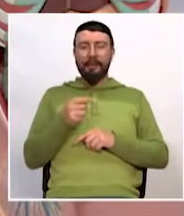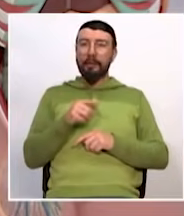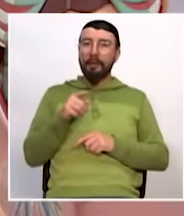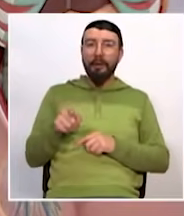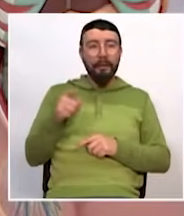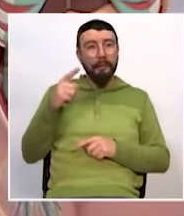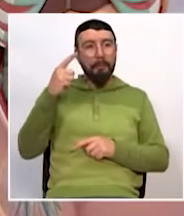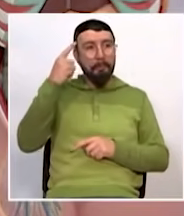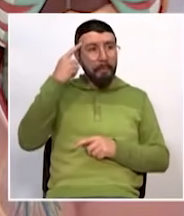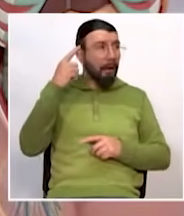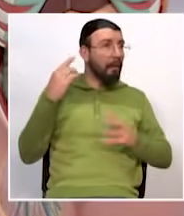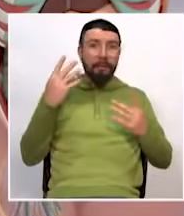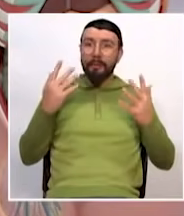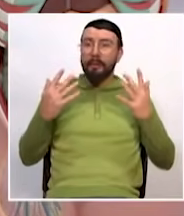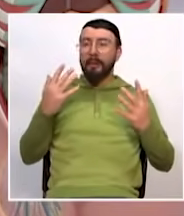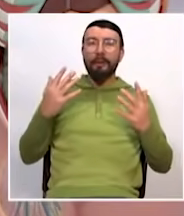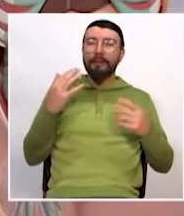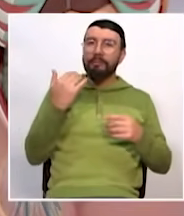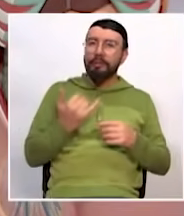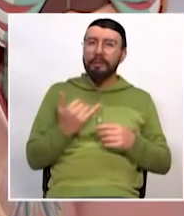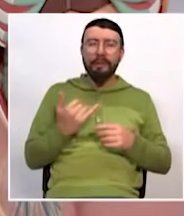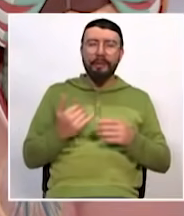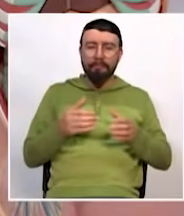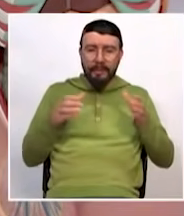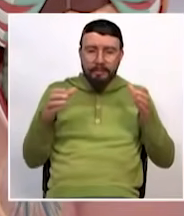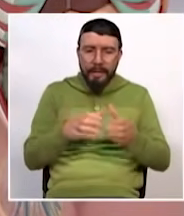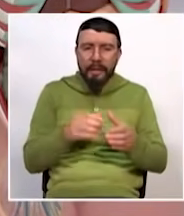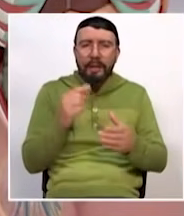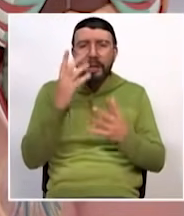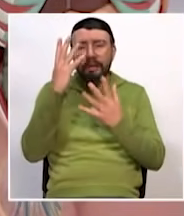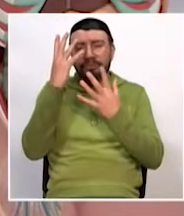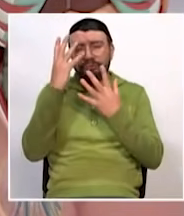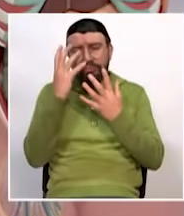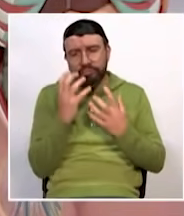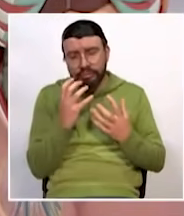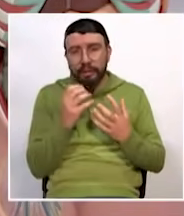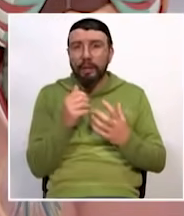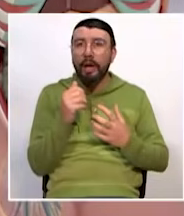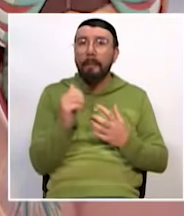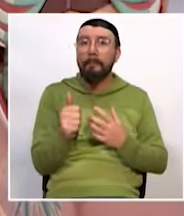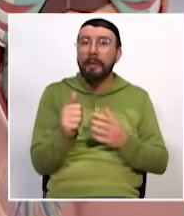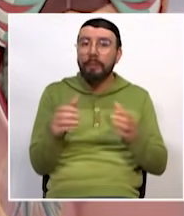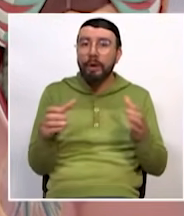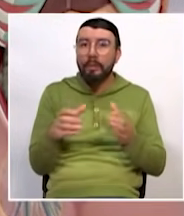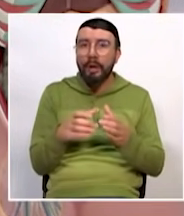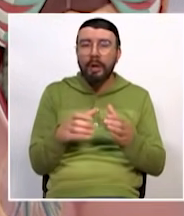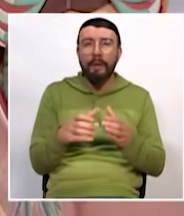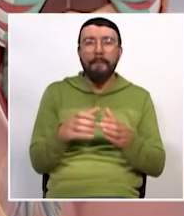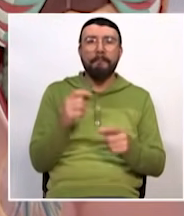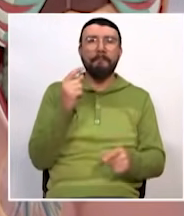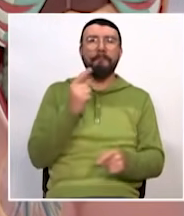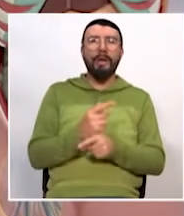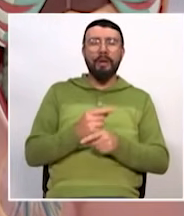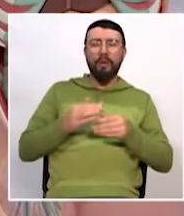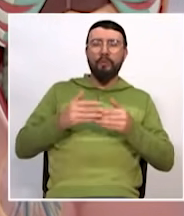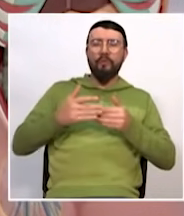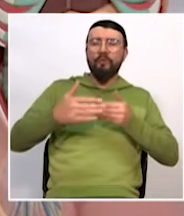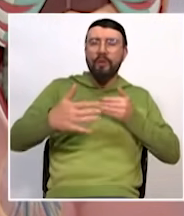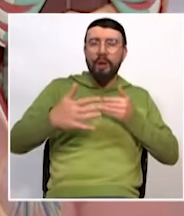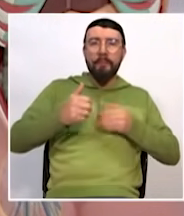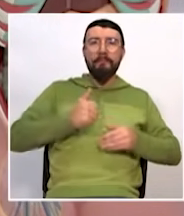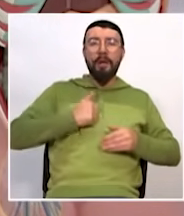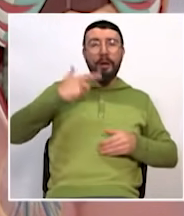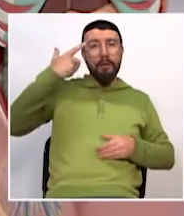pega se descontrola no entra en una fase crítica de depresión tienen lo que se llama el suicidio ampliado o sea no se va